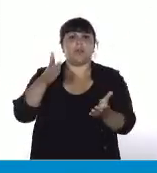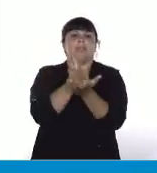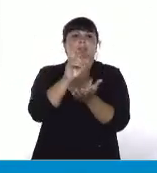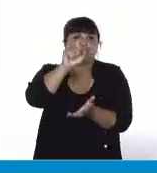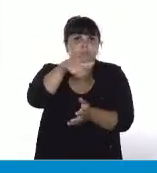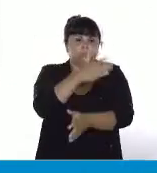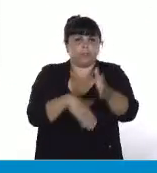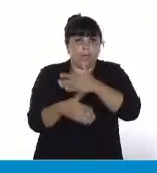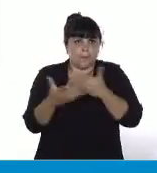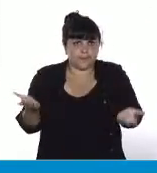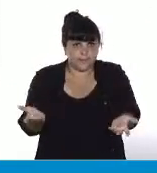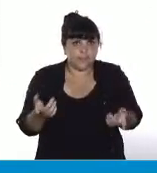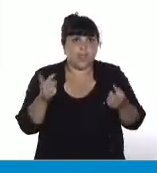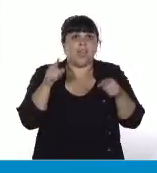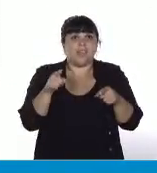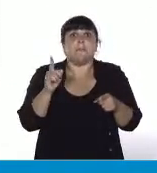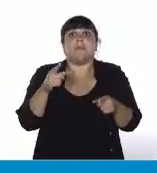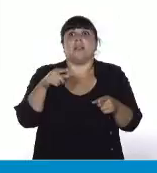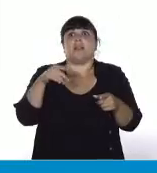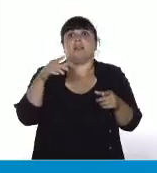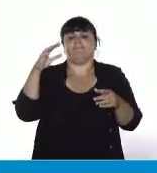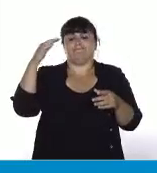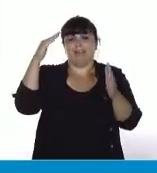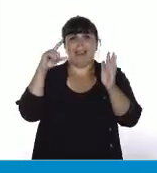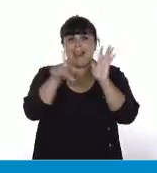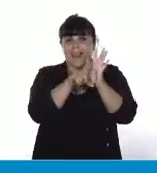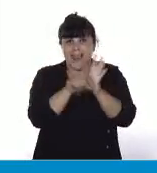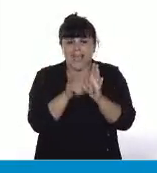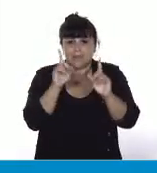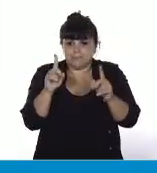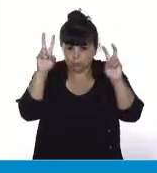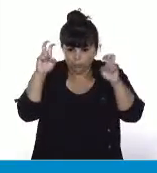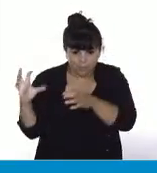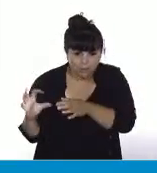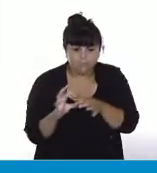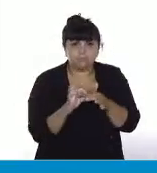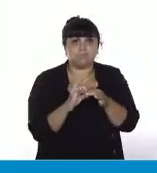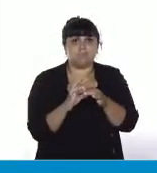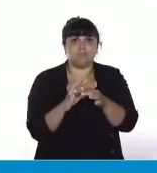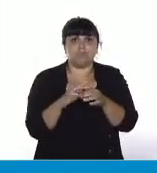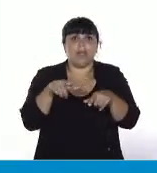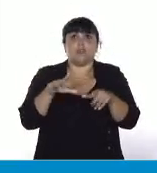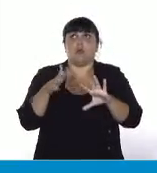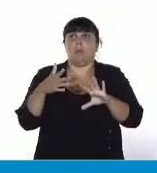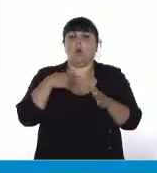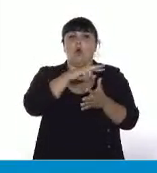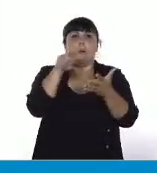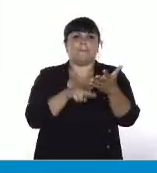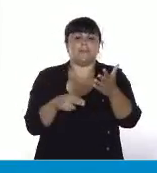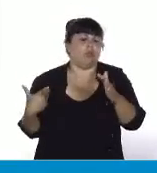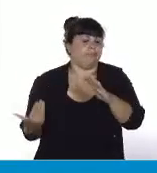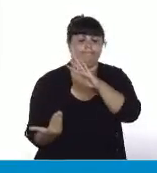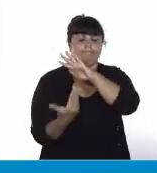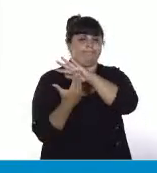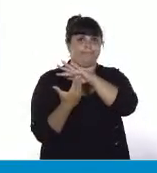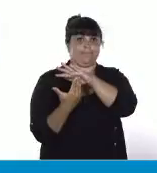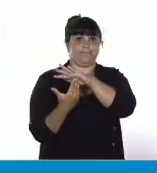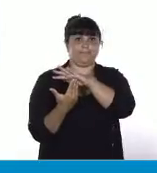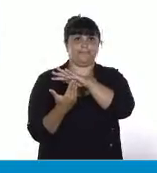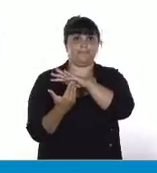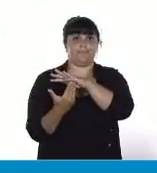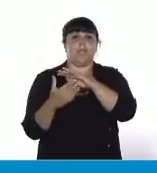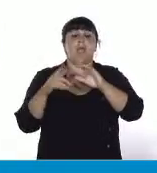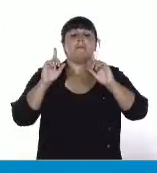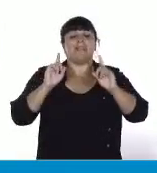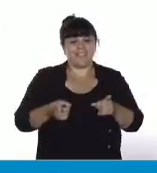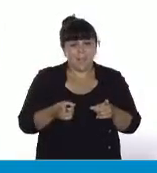Discapacidad, que tiene rango constitucional y que en esta materia es como la guía por excelencia. Pero, sin